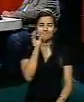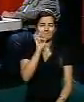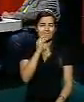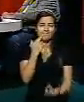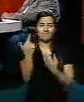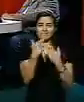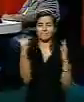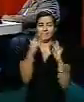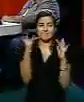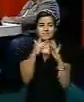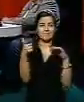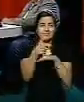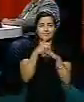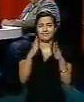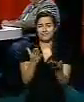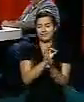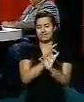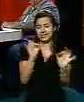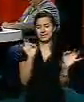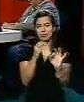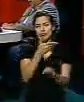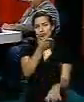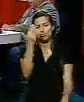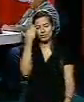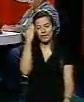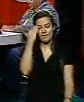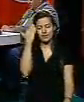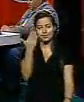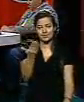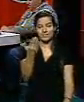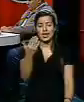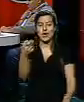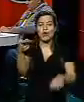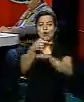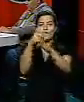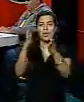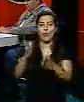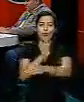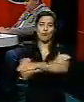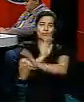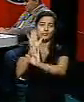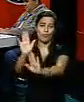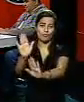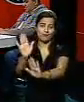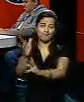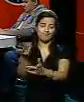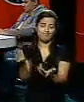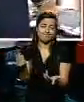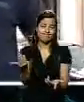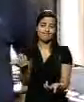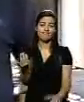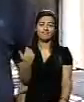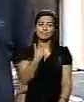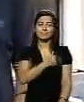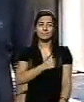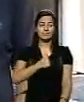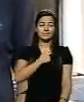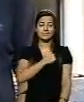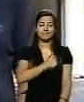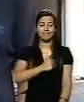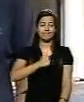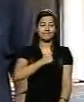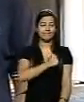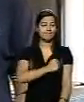relación con la gobernación porque ya como es conocido, pues una gobernación de la oposición y bueno, que lamentándolo mucho, pues